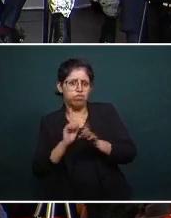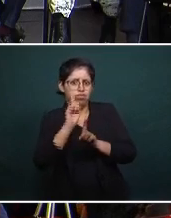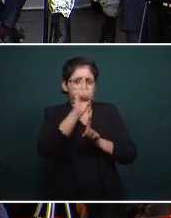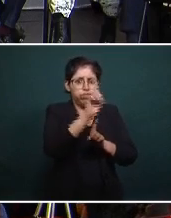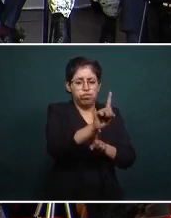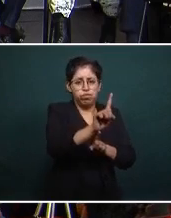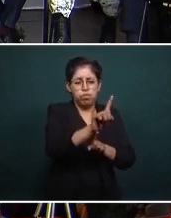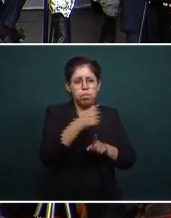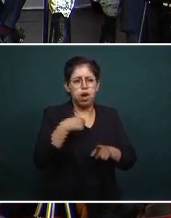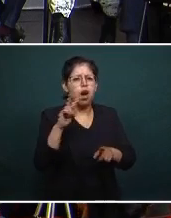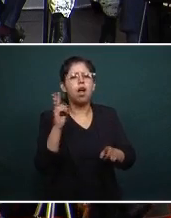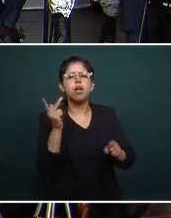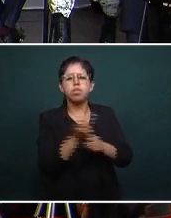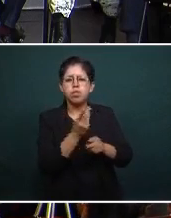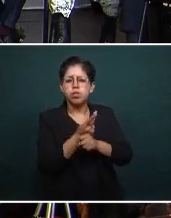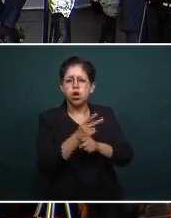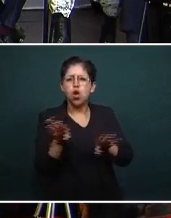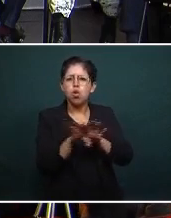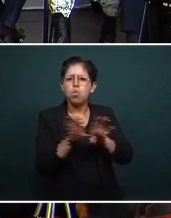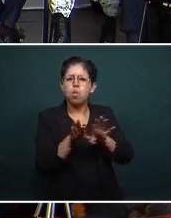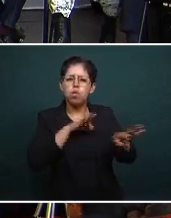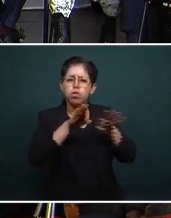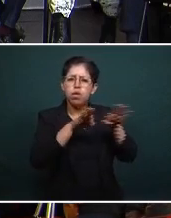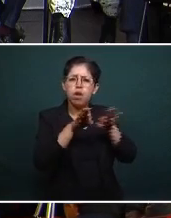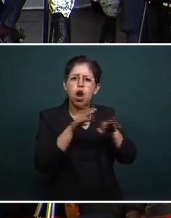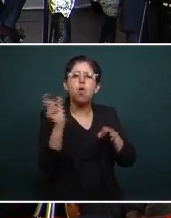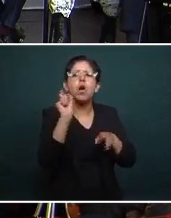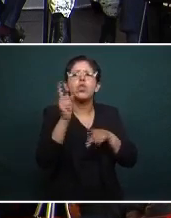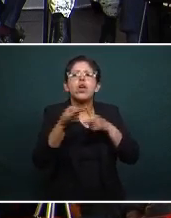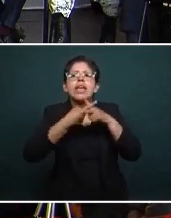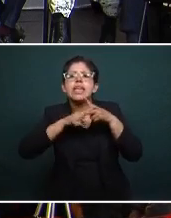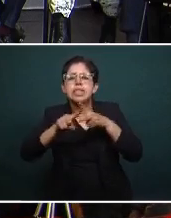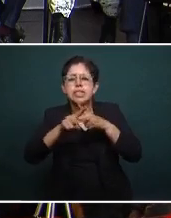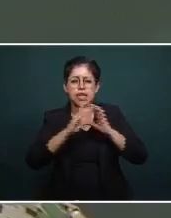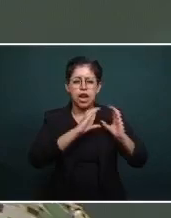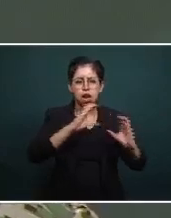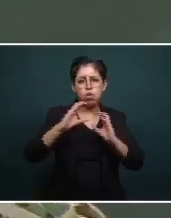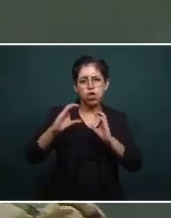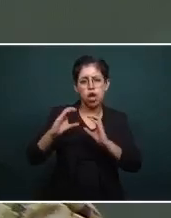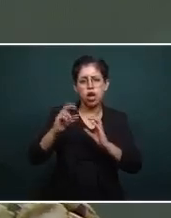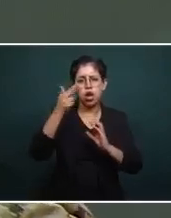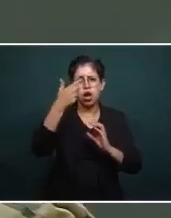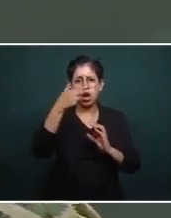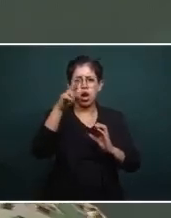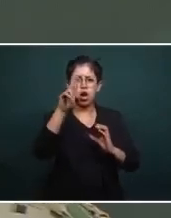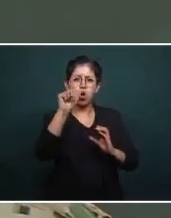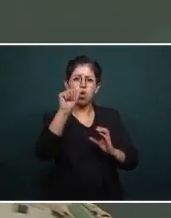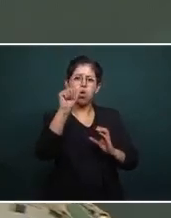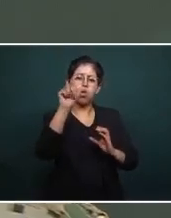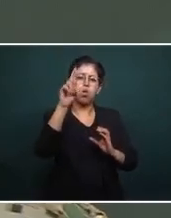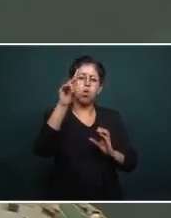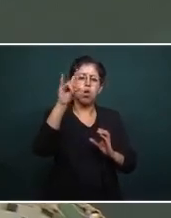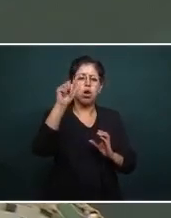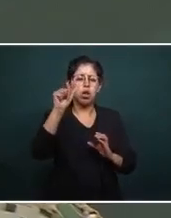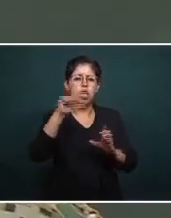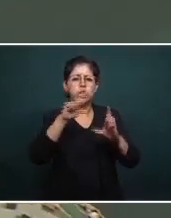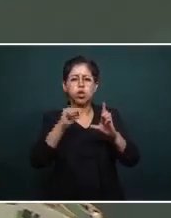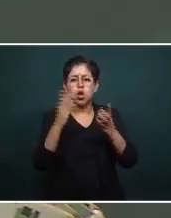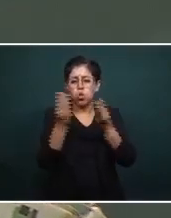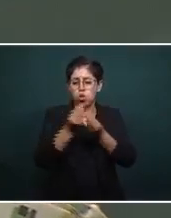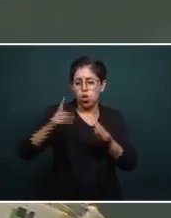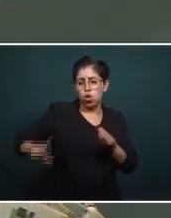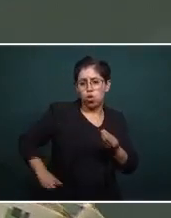allá para definir cuál va a ser la estrategia y cuándo van a entrar en funcionamiento. Me tengo que poner de acuerdo con el gobernador del